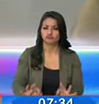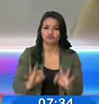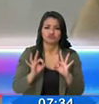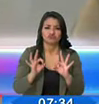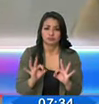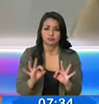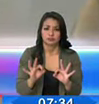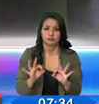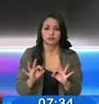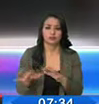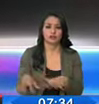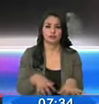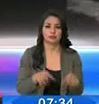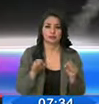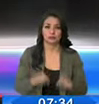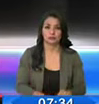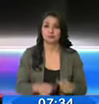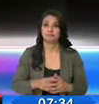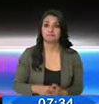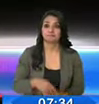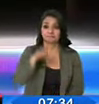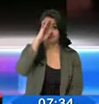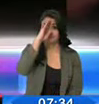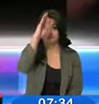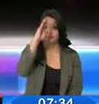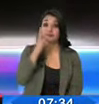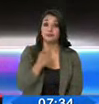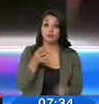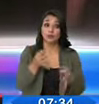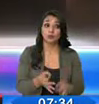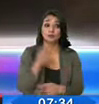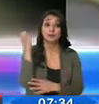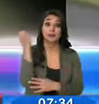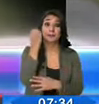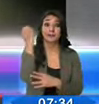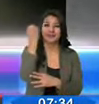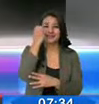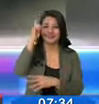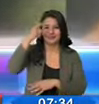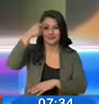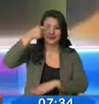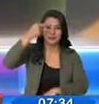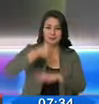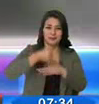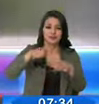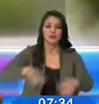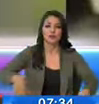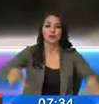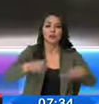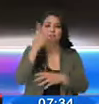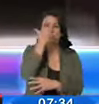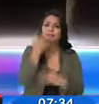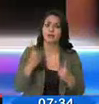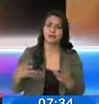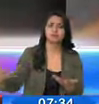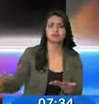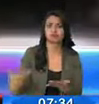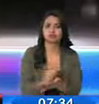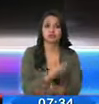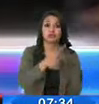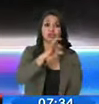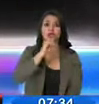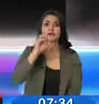una forma coordinada. Los gendarmes precisaron que durante el estado de excepción decretado por el gobierno nacional para esta zona, se han decomisado 900